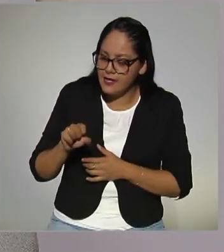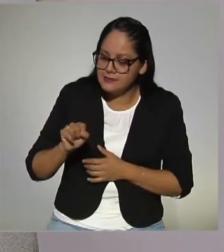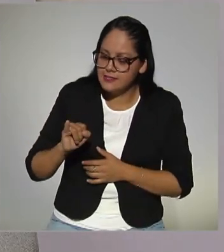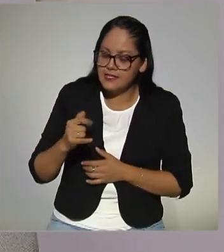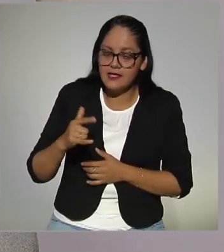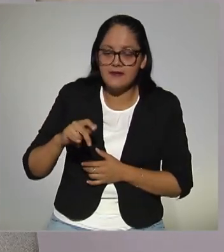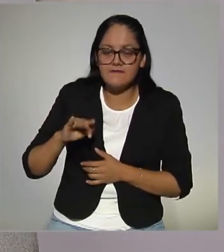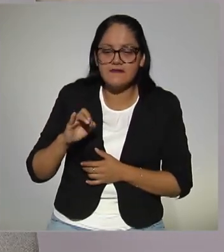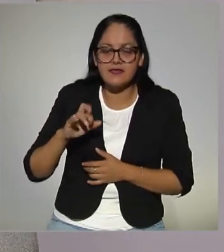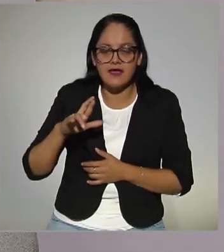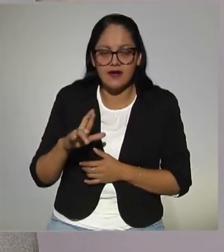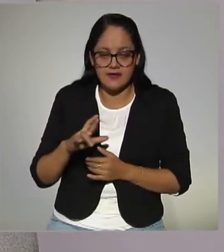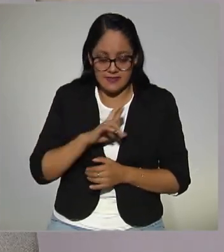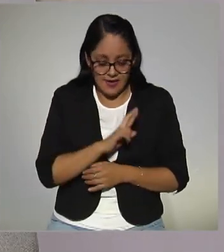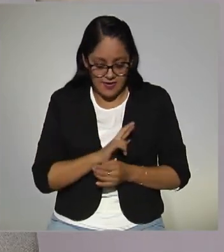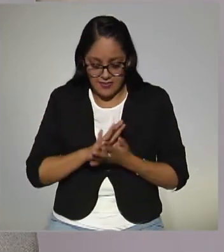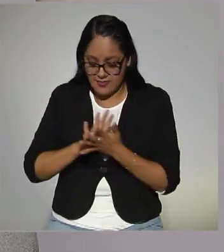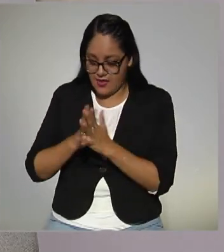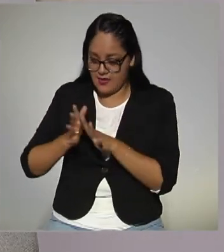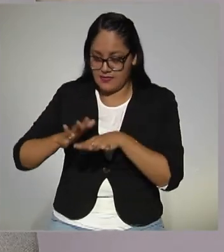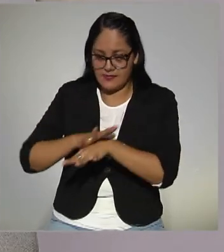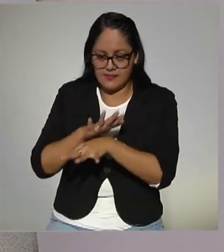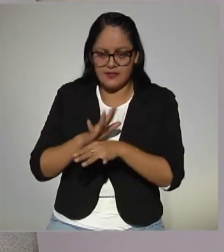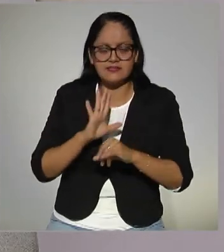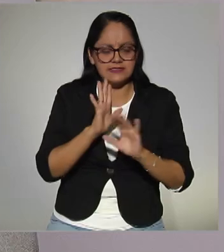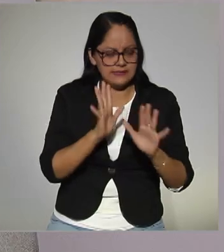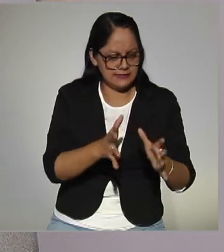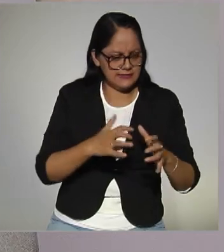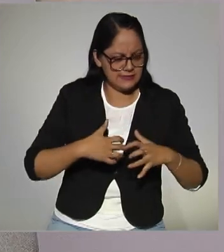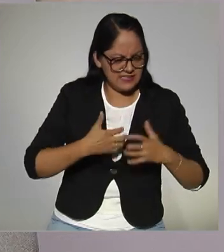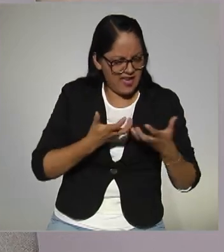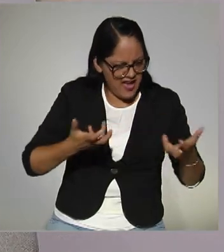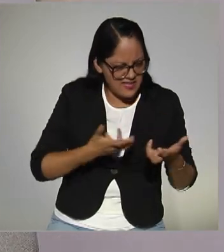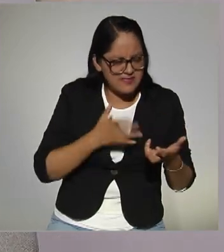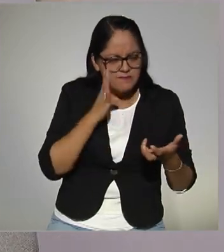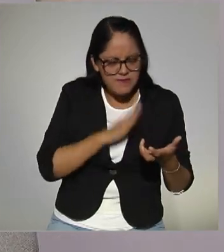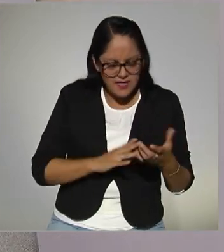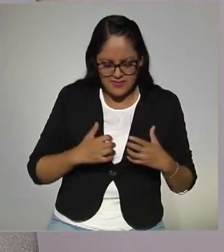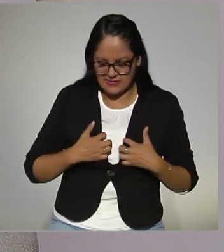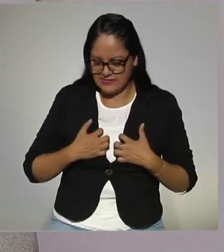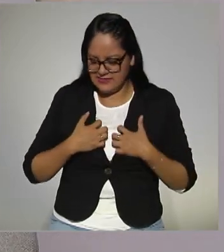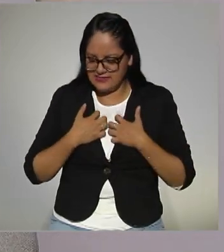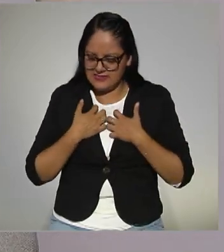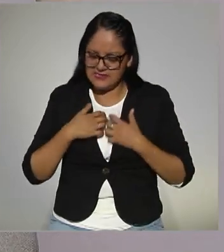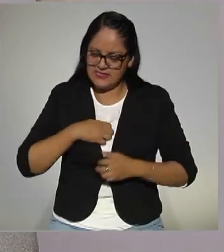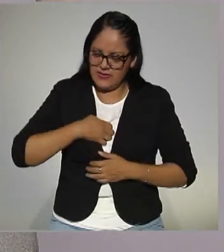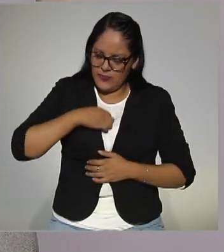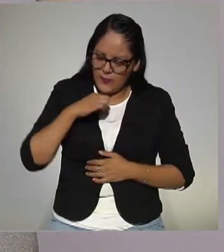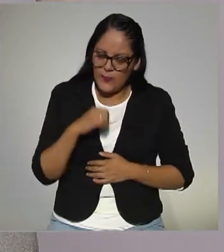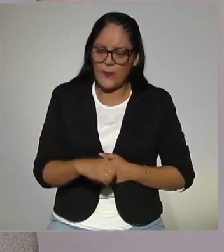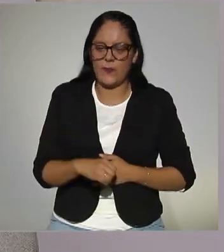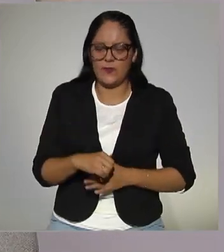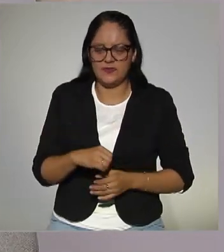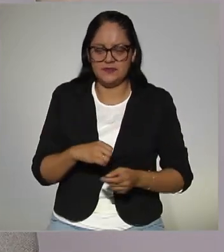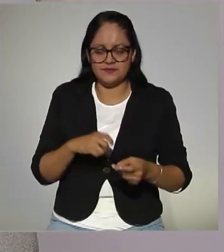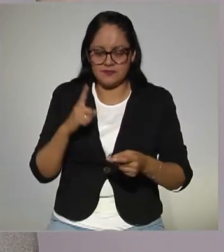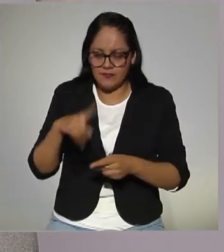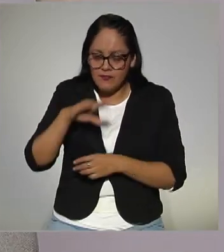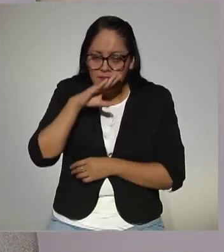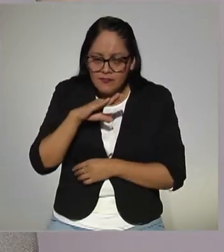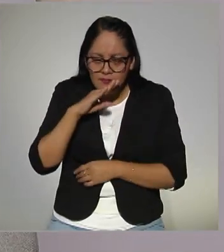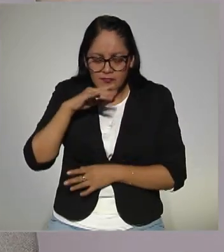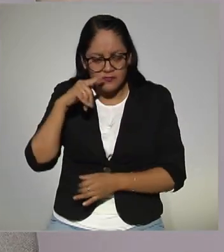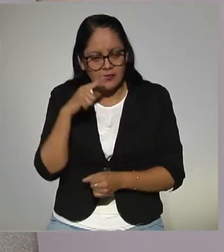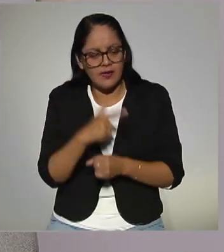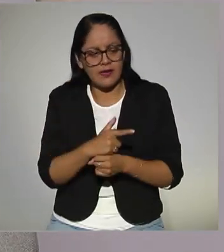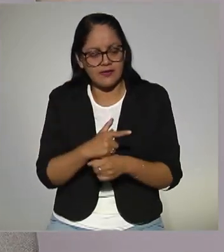hecho consumado, ya hay un enojo, ya hay un resentimiento, ya hay un odio, ya hay un daño a terceros, ya la madre que